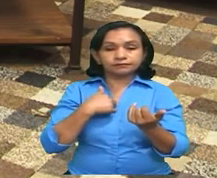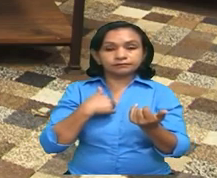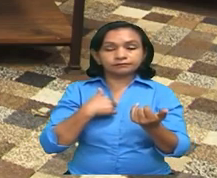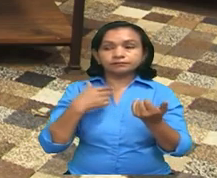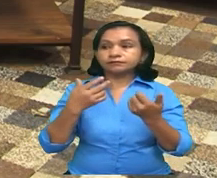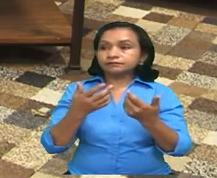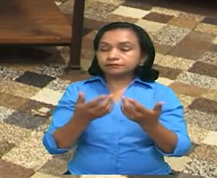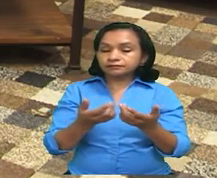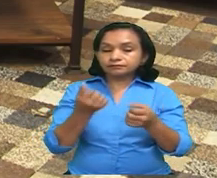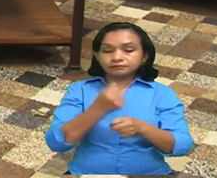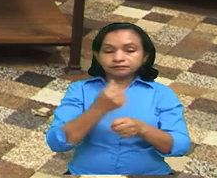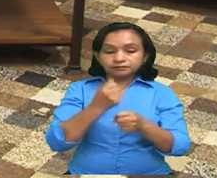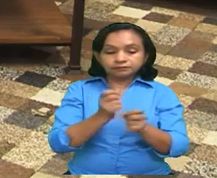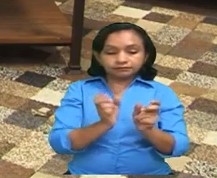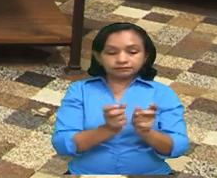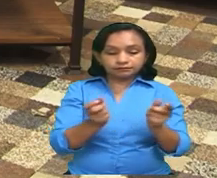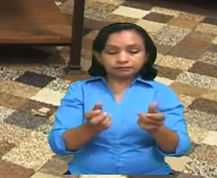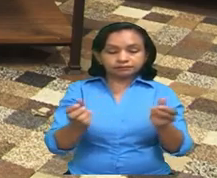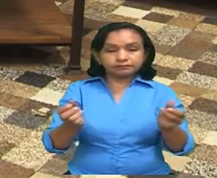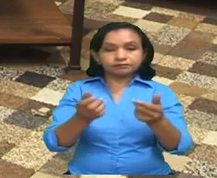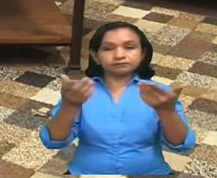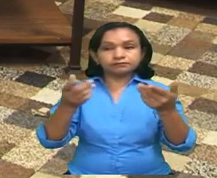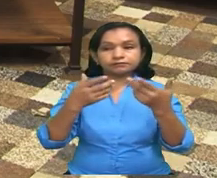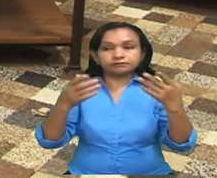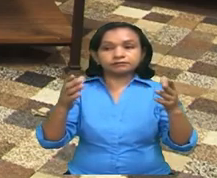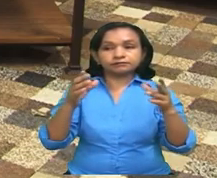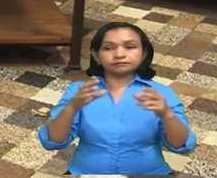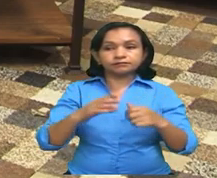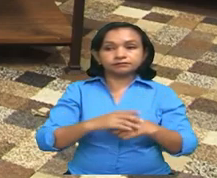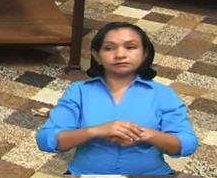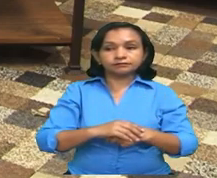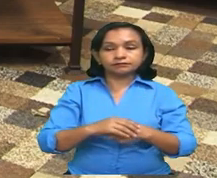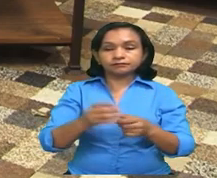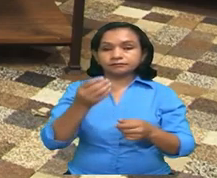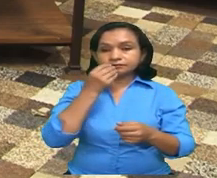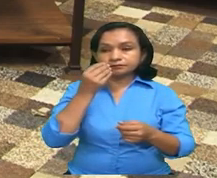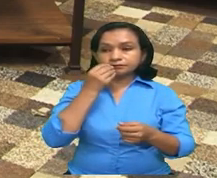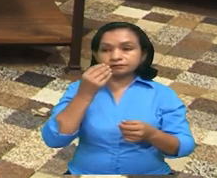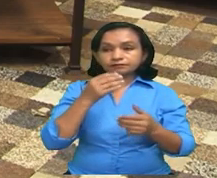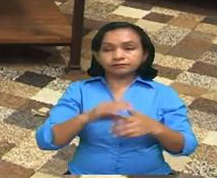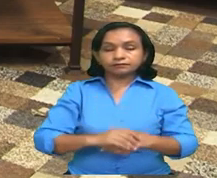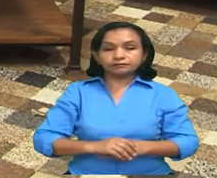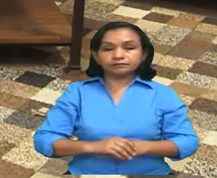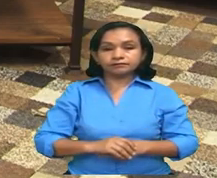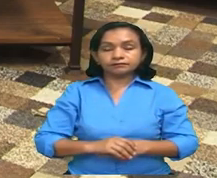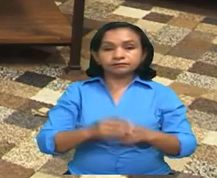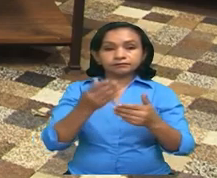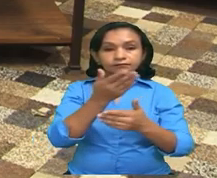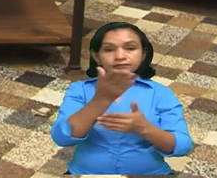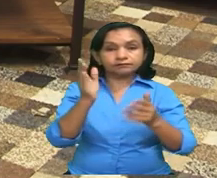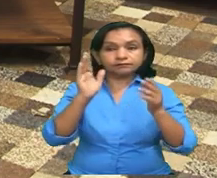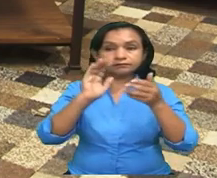comercialización de sus productos y servicios, en particular del sector turístico, pero al final creo que nos involucra a todos,